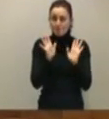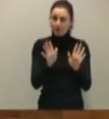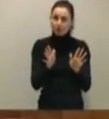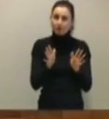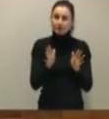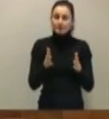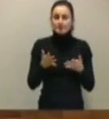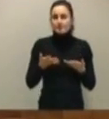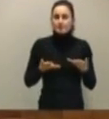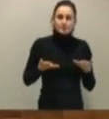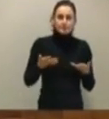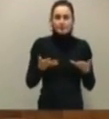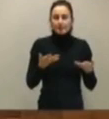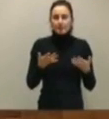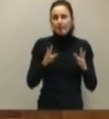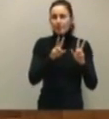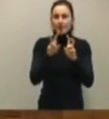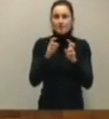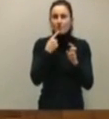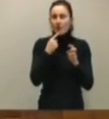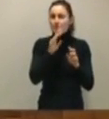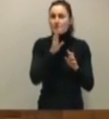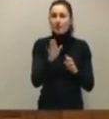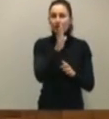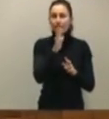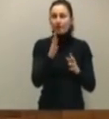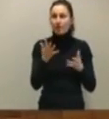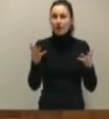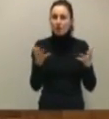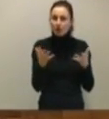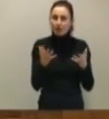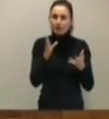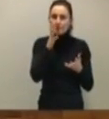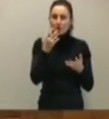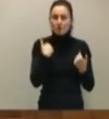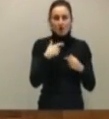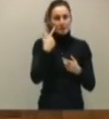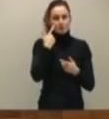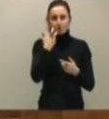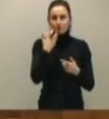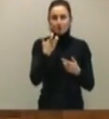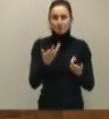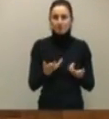entorno se ha generado un estado de alarma y de confusión verdaderamente notable.